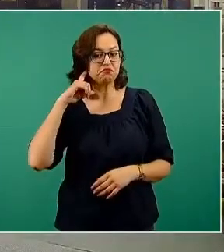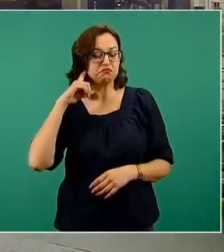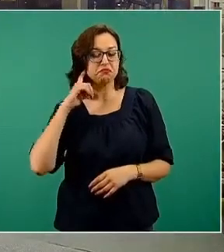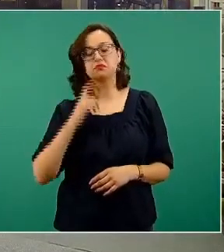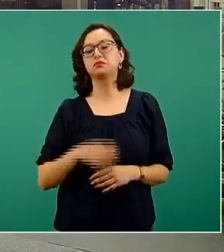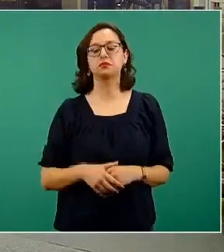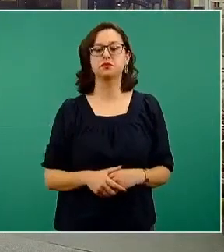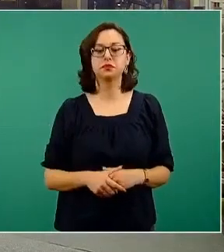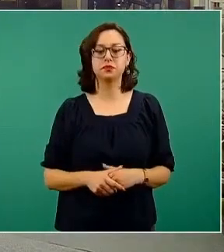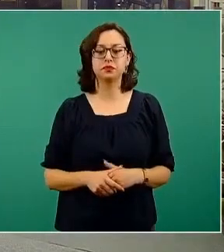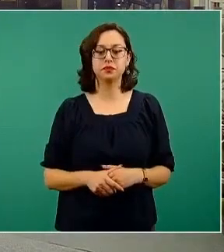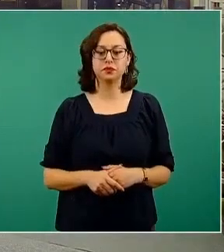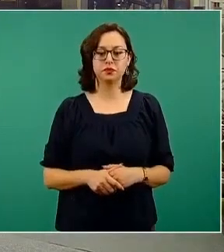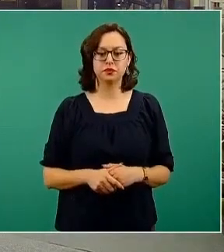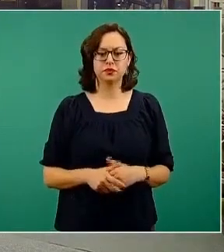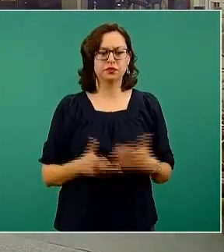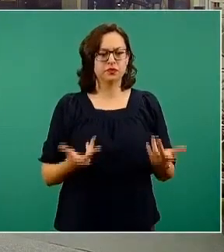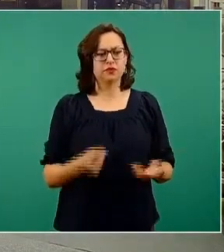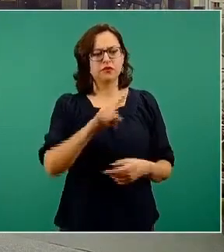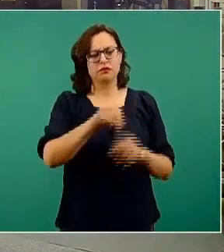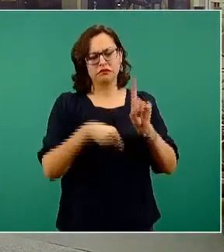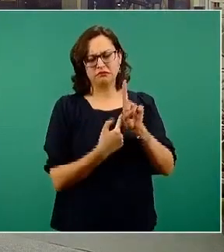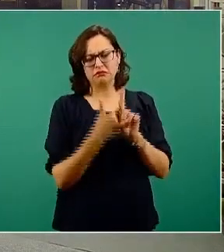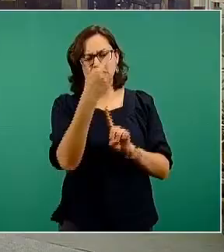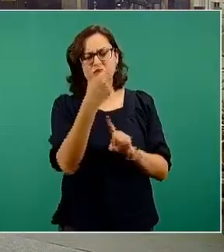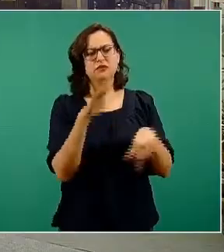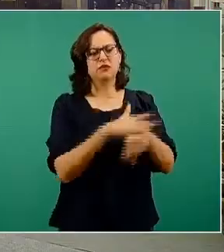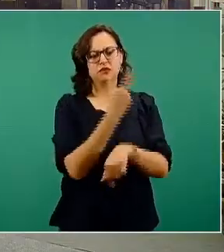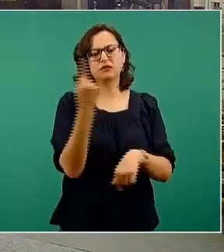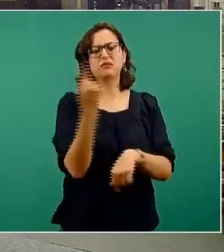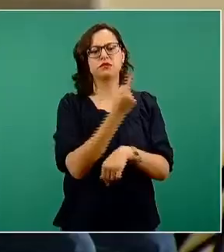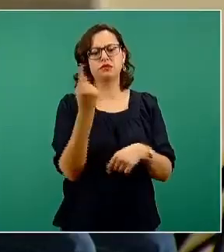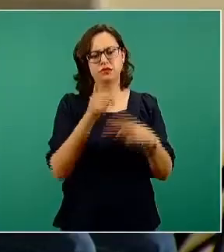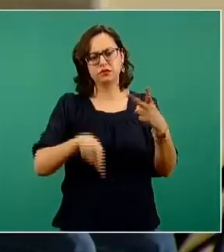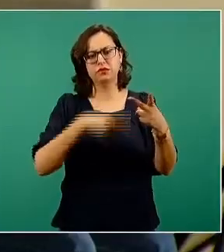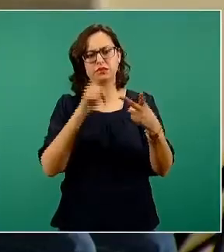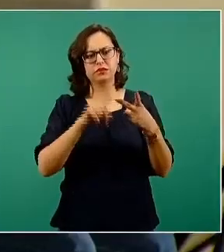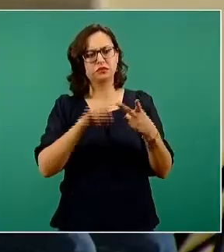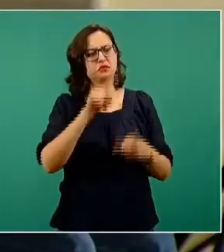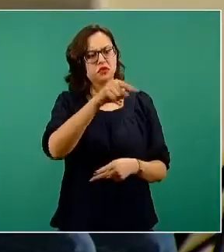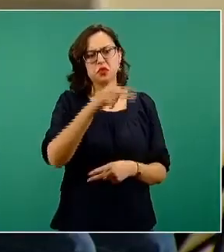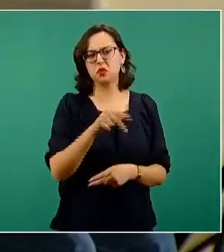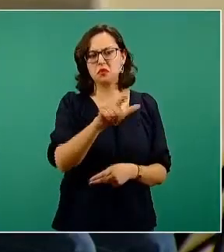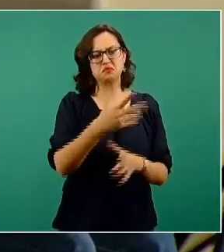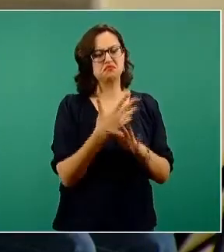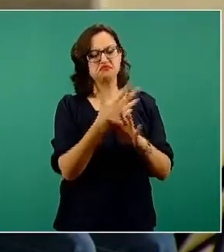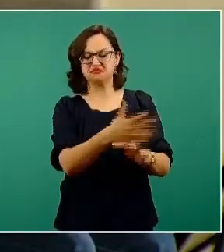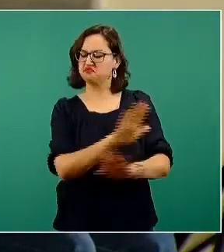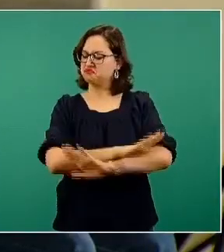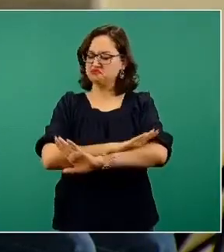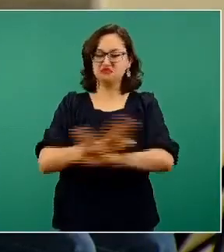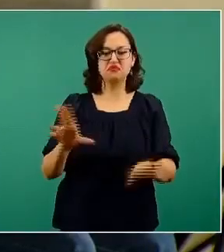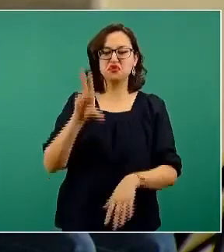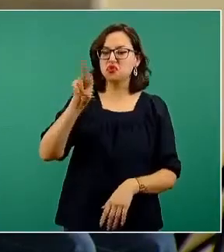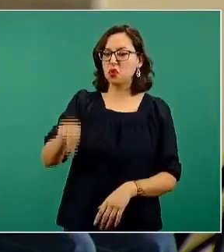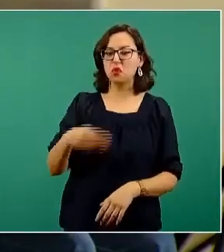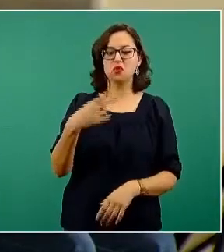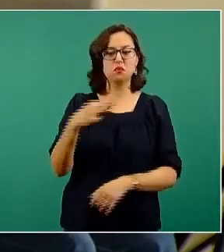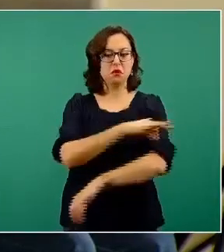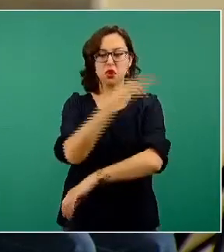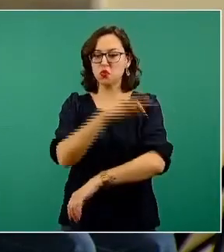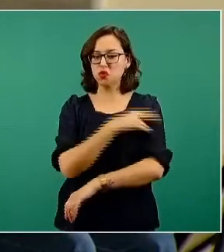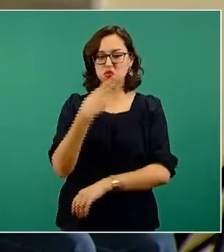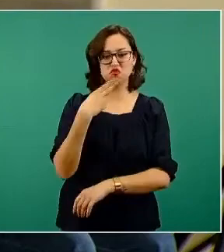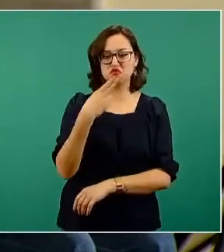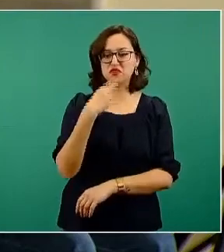¿Por qué se elevó la temperatura? Y una segunda puntualización nada más, el gobierno de Nuevo León insistió en que no va a utilizar esas vacunas, ¿se le van a reponer y estas se